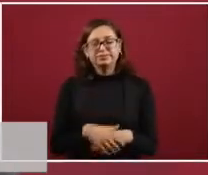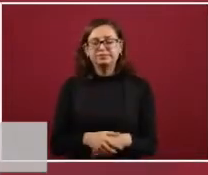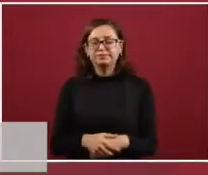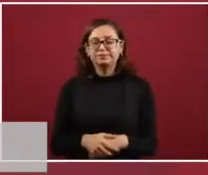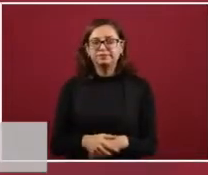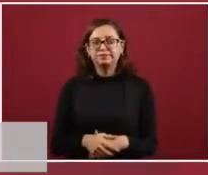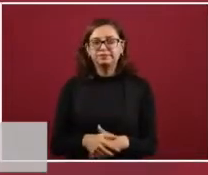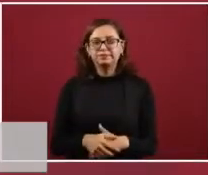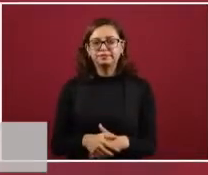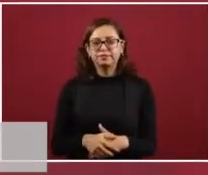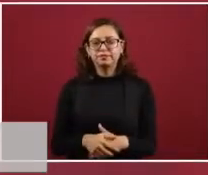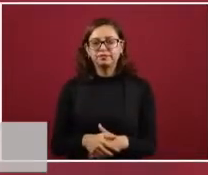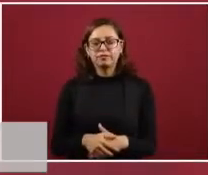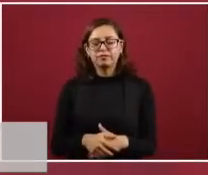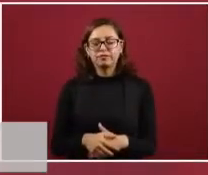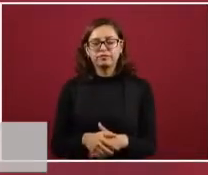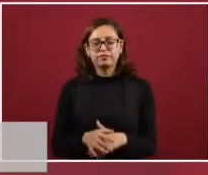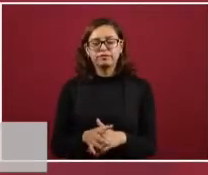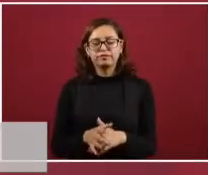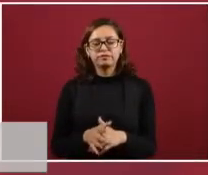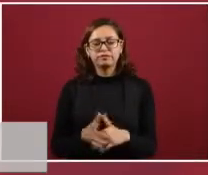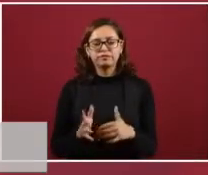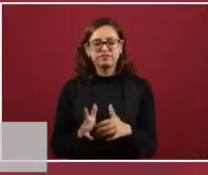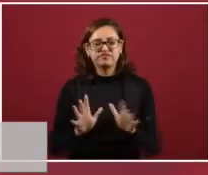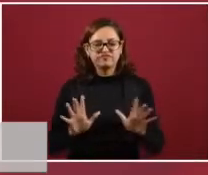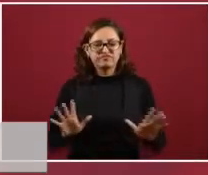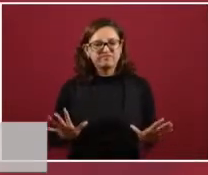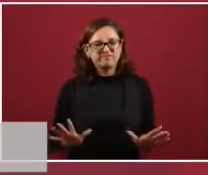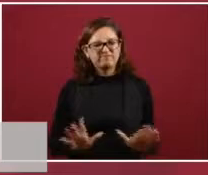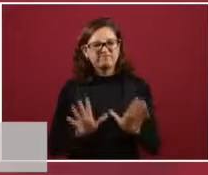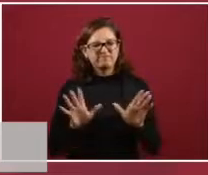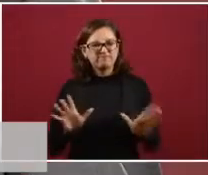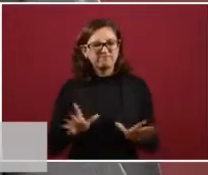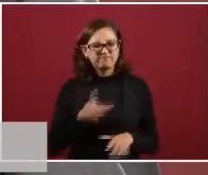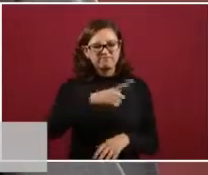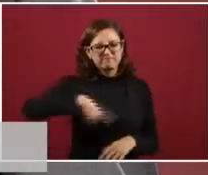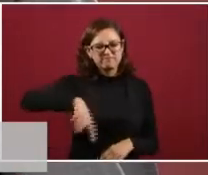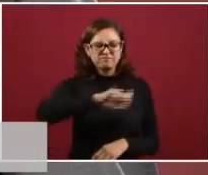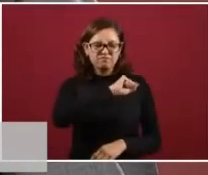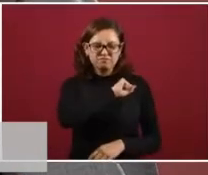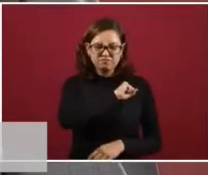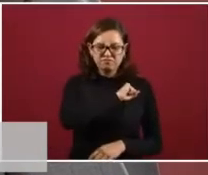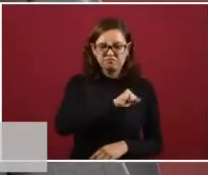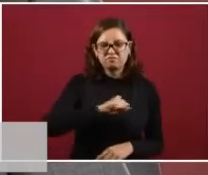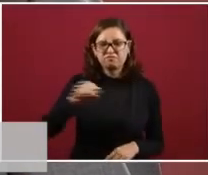Existe un sistema de vigilancia de la Guardia Nacional de todos los ductos de gas y combustible.